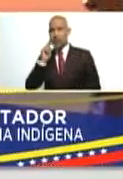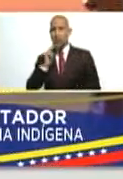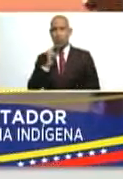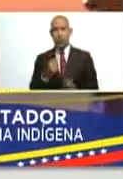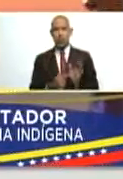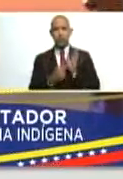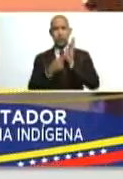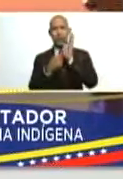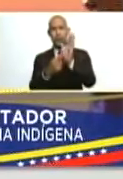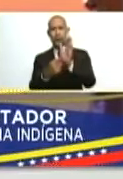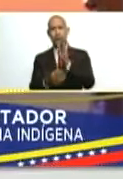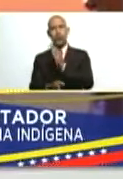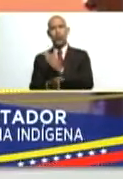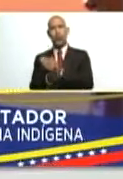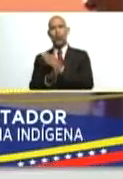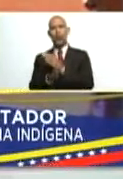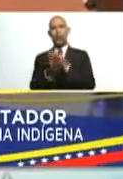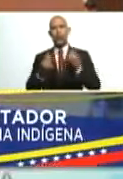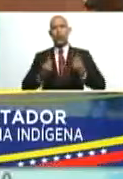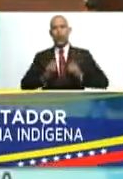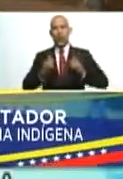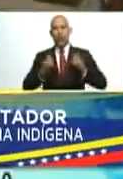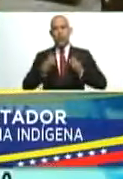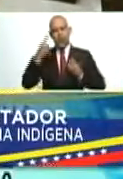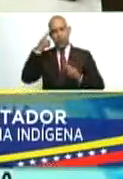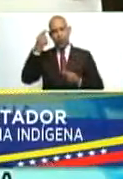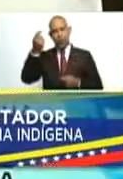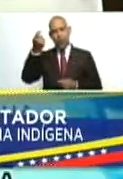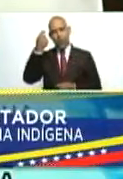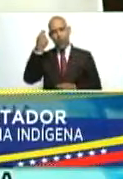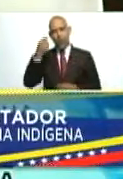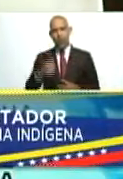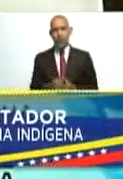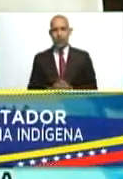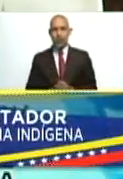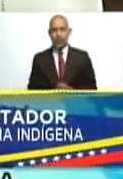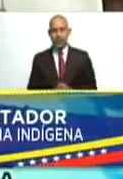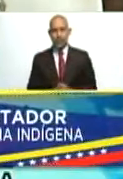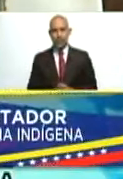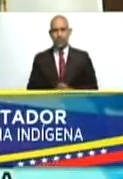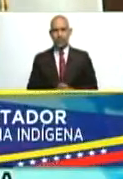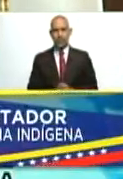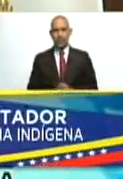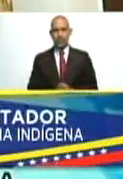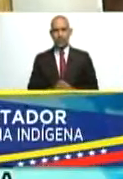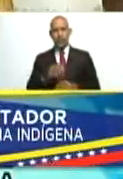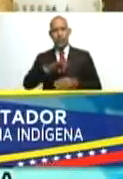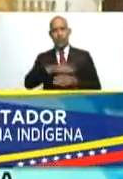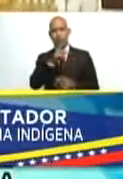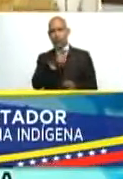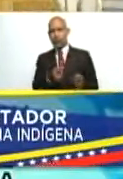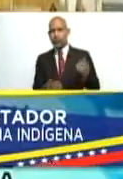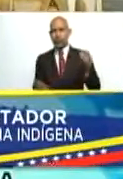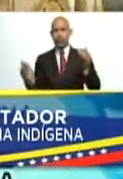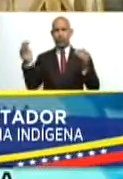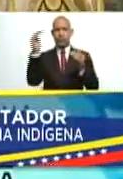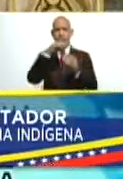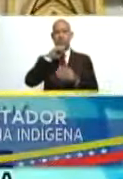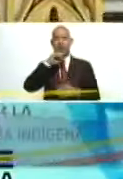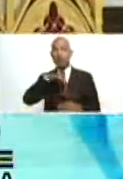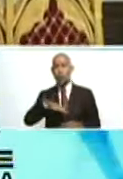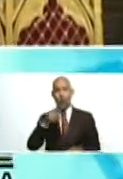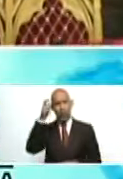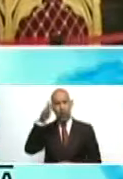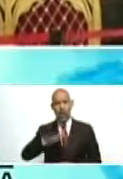en inmortal aquel día 17 de diciembre de 1830, porque pasó a la inmortalidad del amor de los